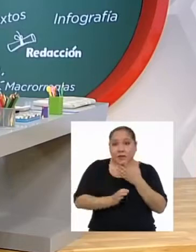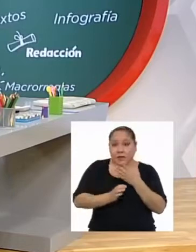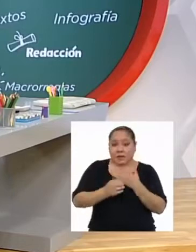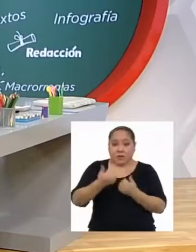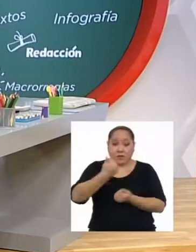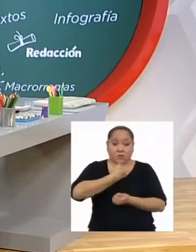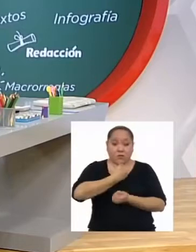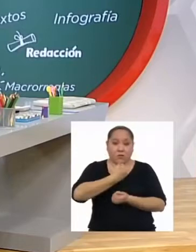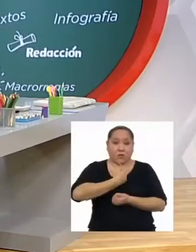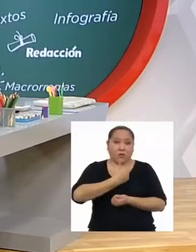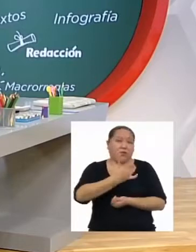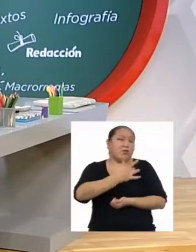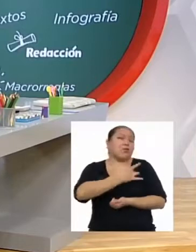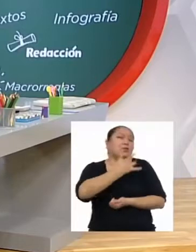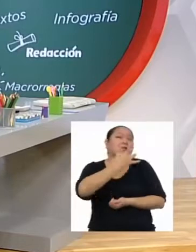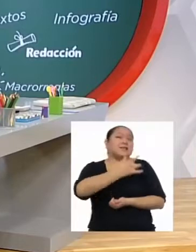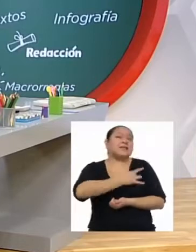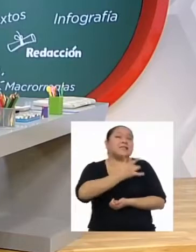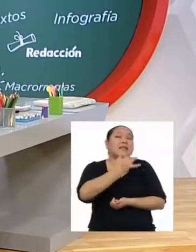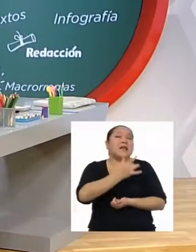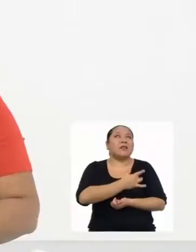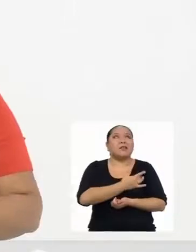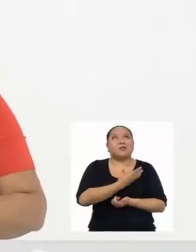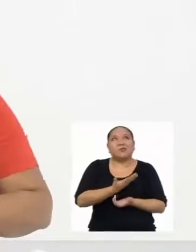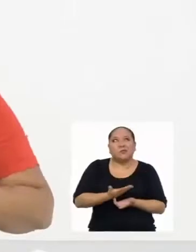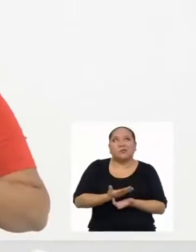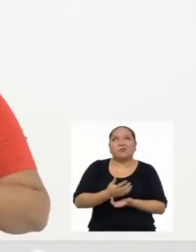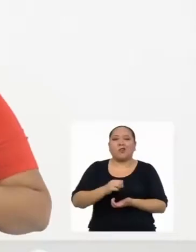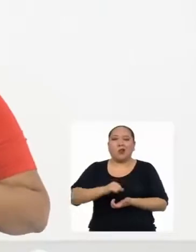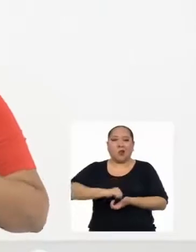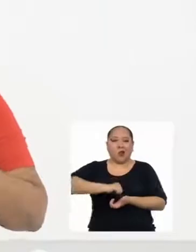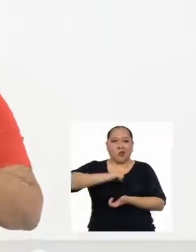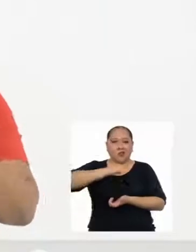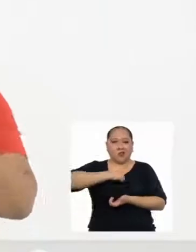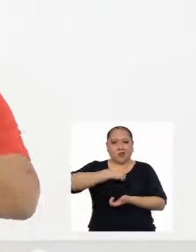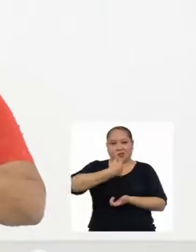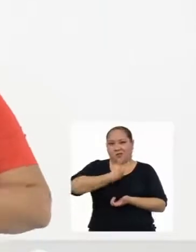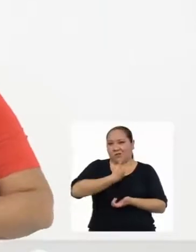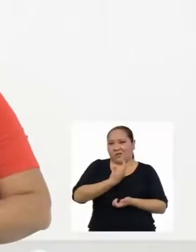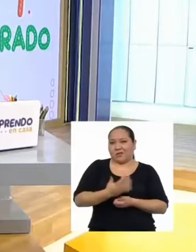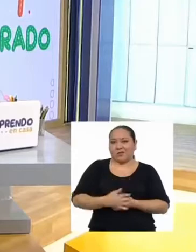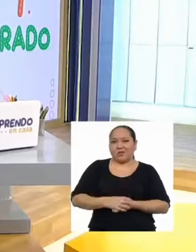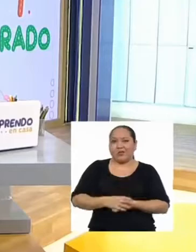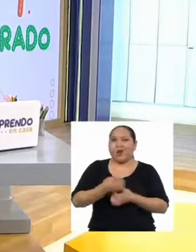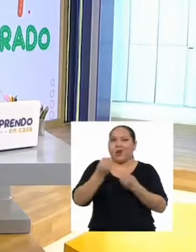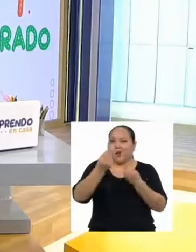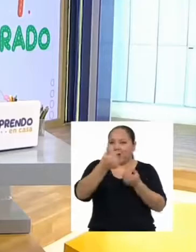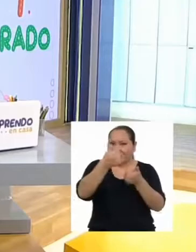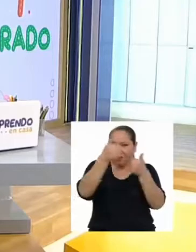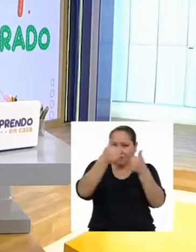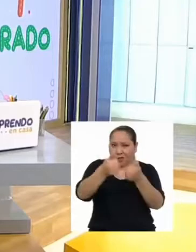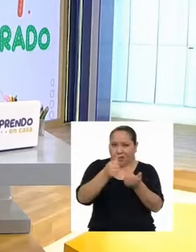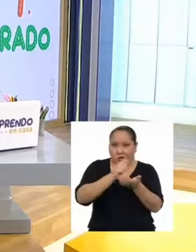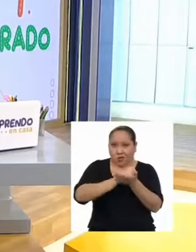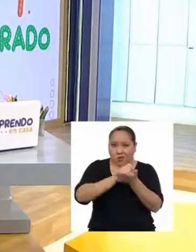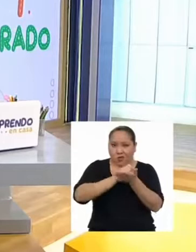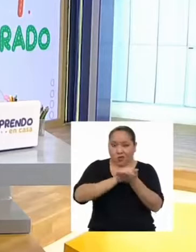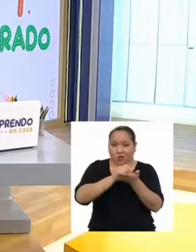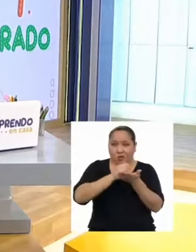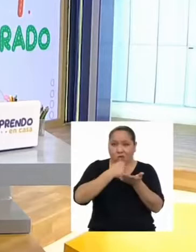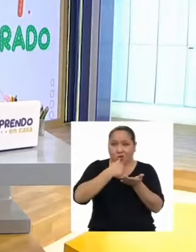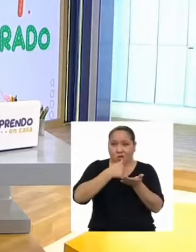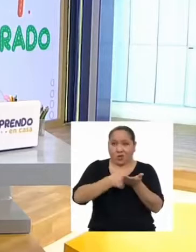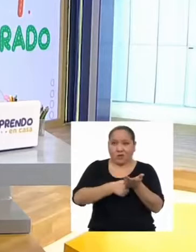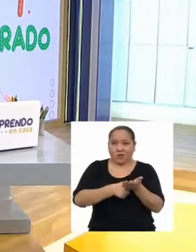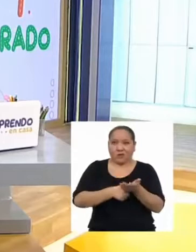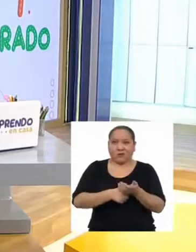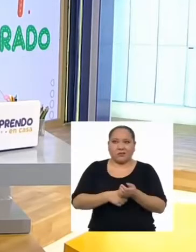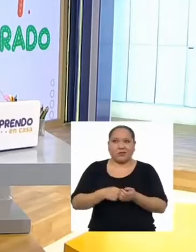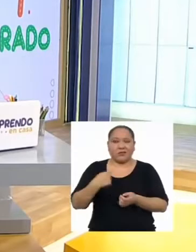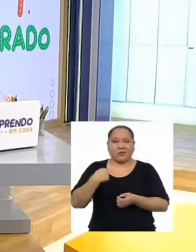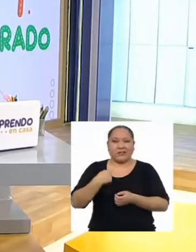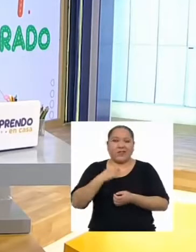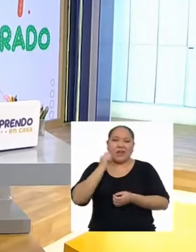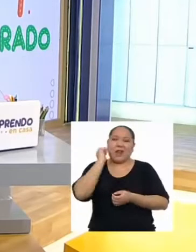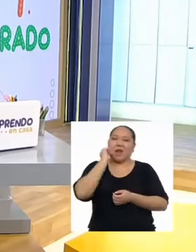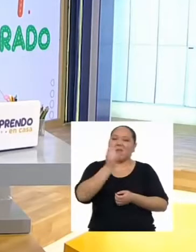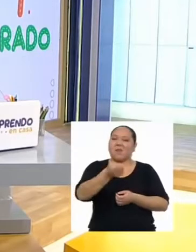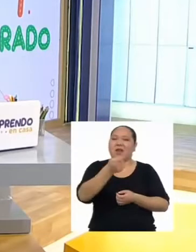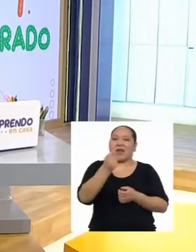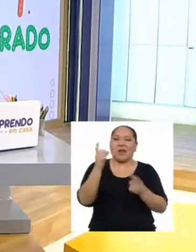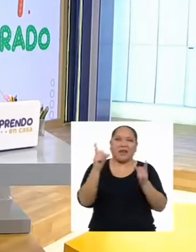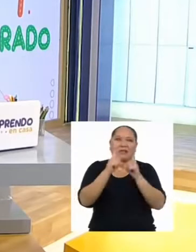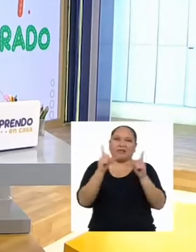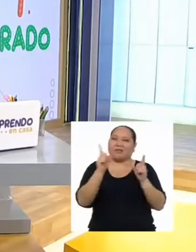hacen sentir orgullosos de nosotros mismos. ¿Cómo te fue con tu carta, Rodrigo? Sinceramente, ni la magia de la televisión me